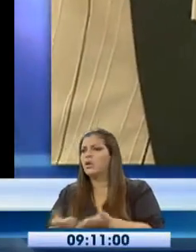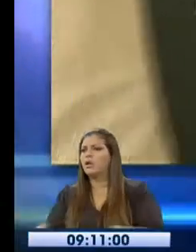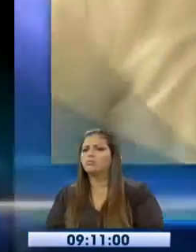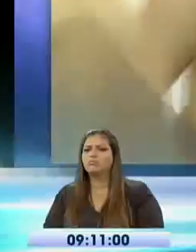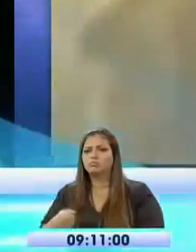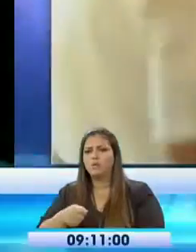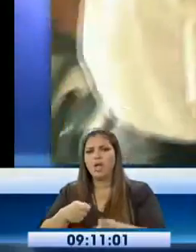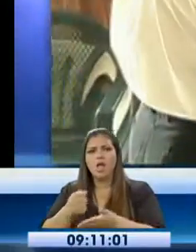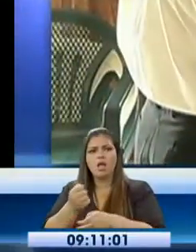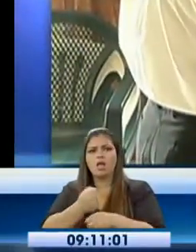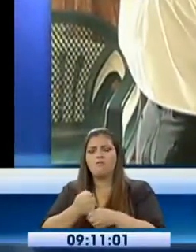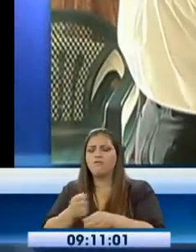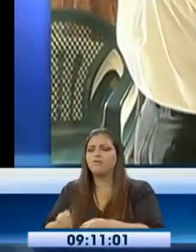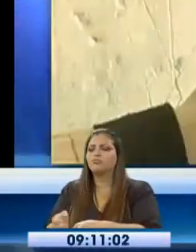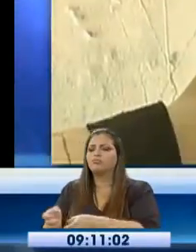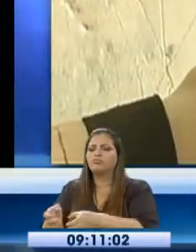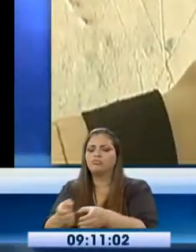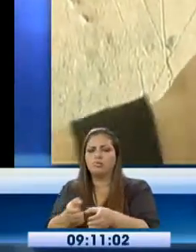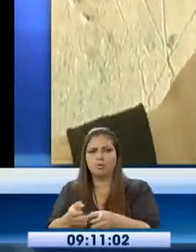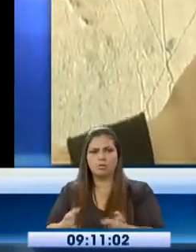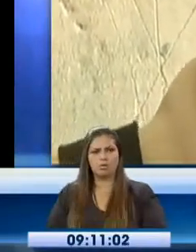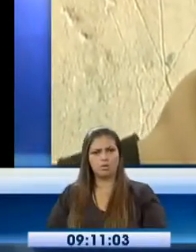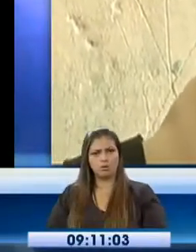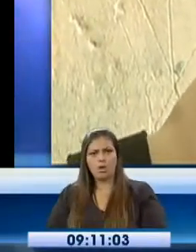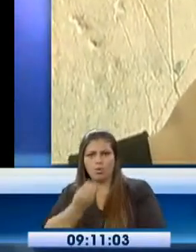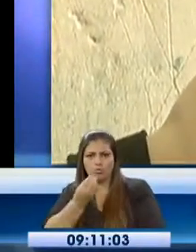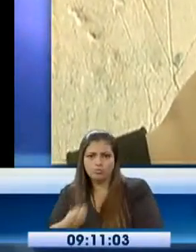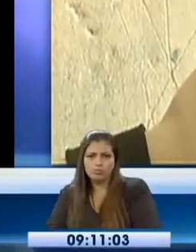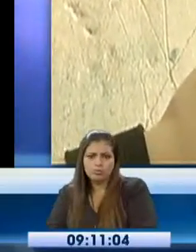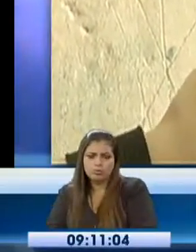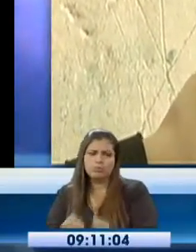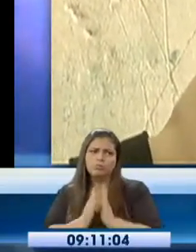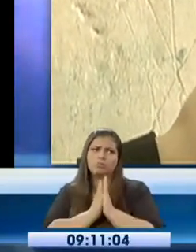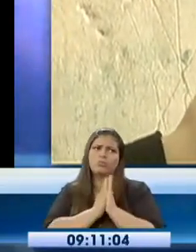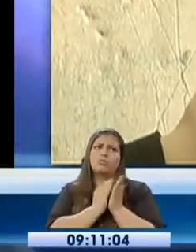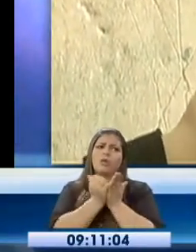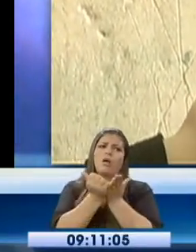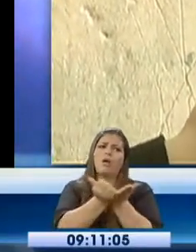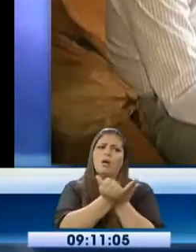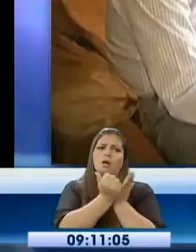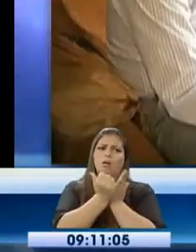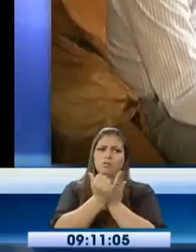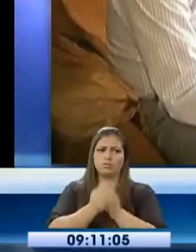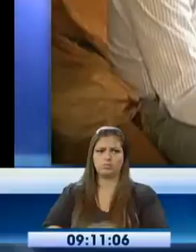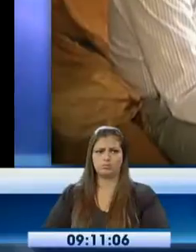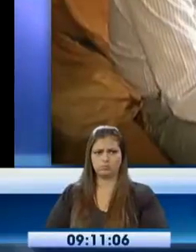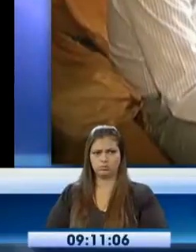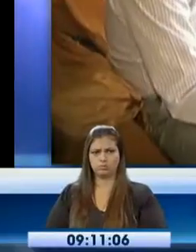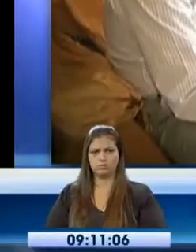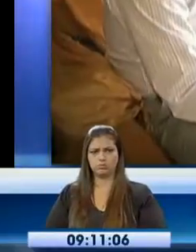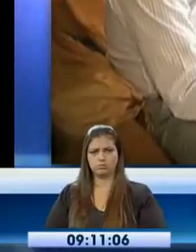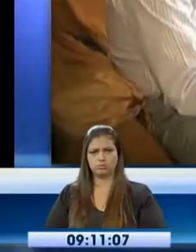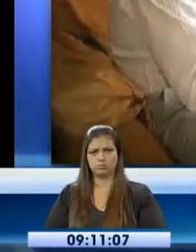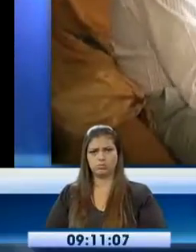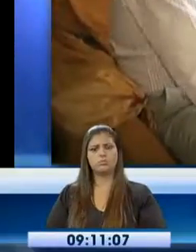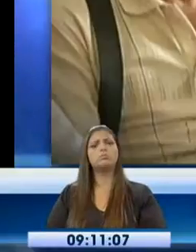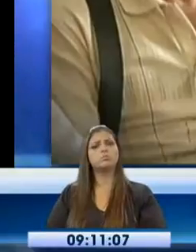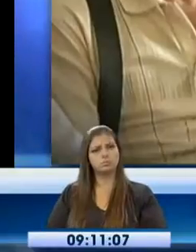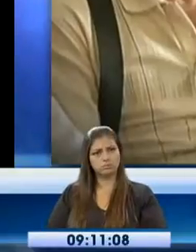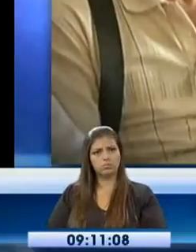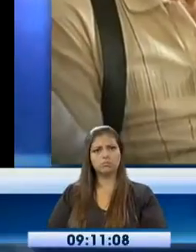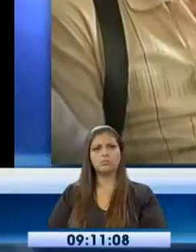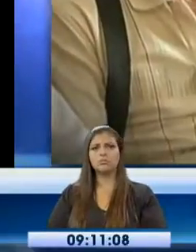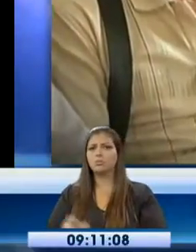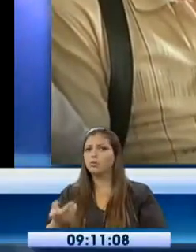tienen ni para comer ellos mismos. Y aquí en Guayaquil, rale la gente que le dé trabajo a otra gente, más de la edad que tiene él, ya